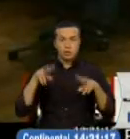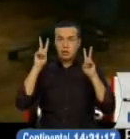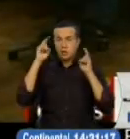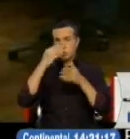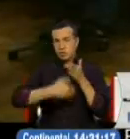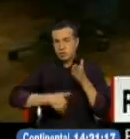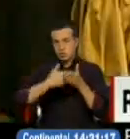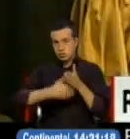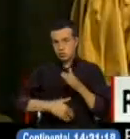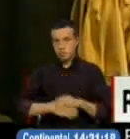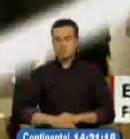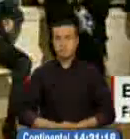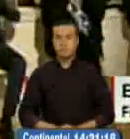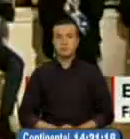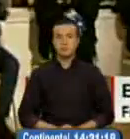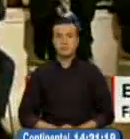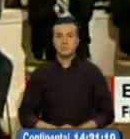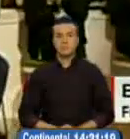texto.